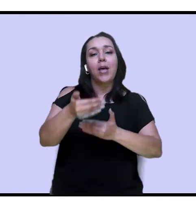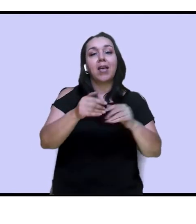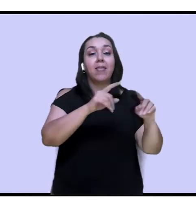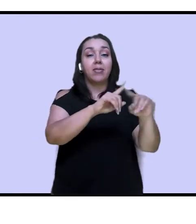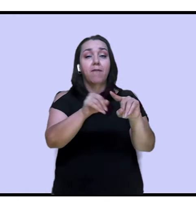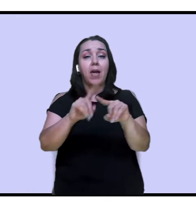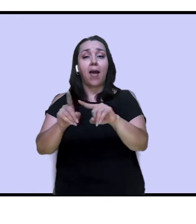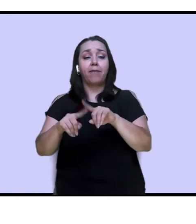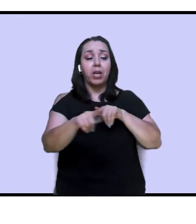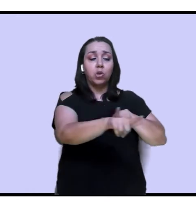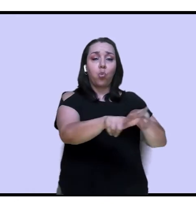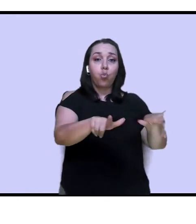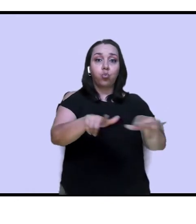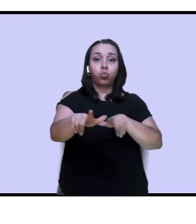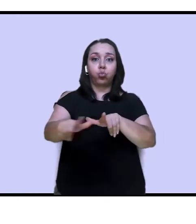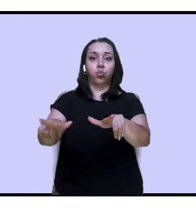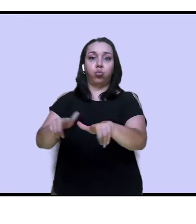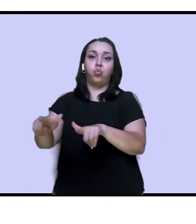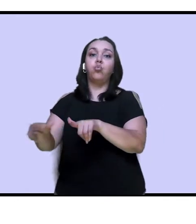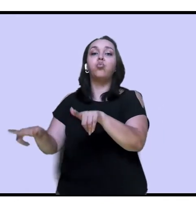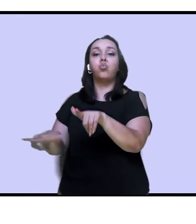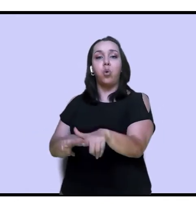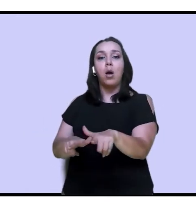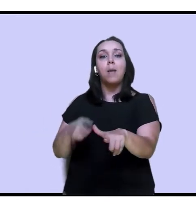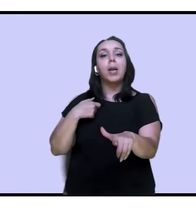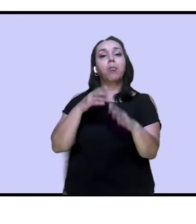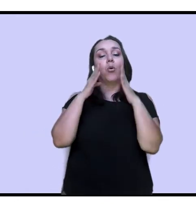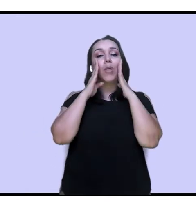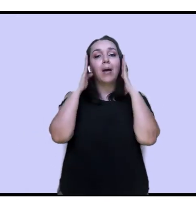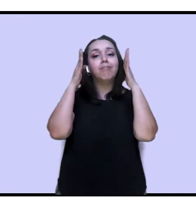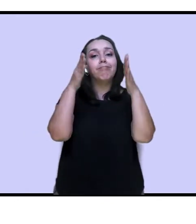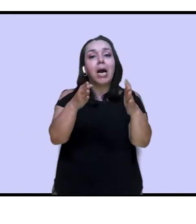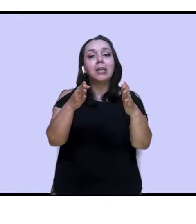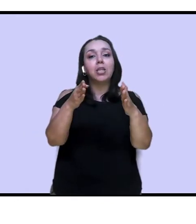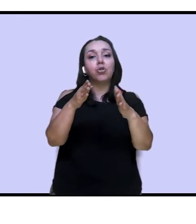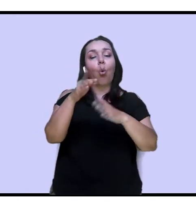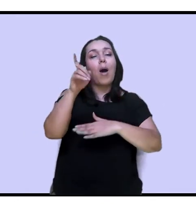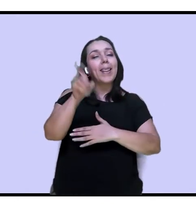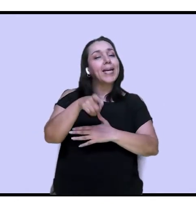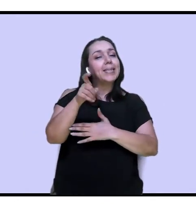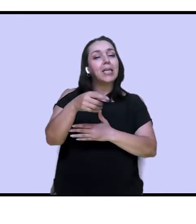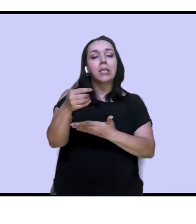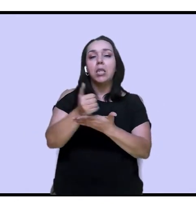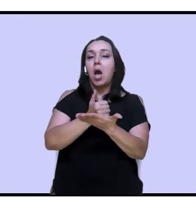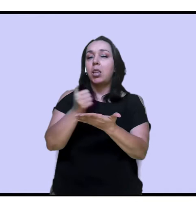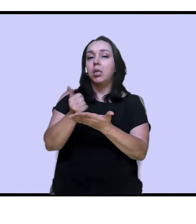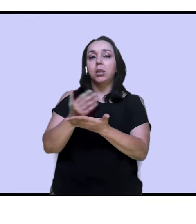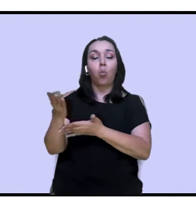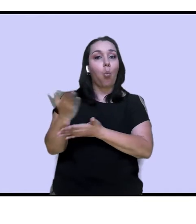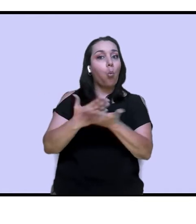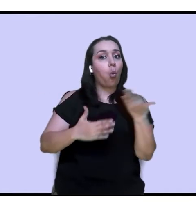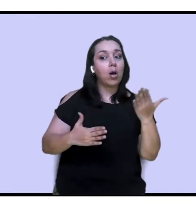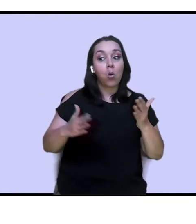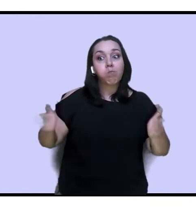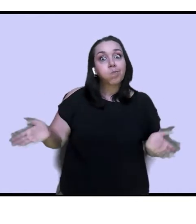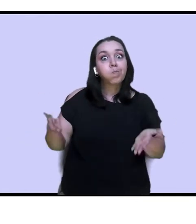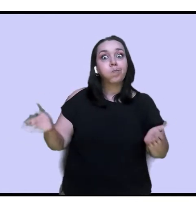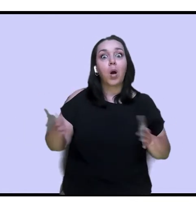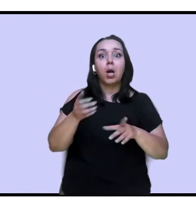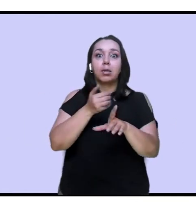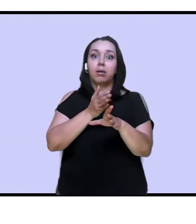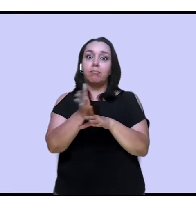procesos intersectoriales para poder dar la atención de necesidades. Se puede promover